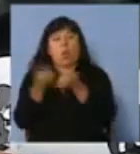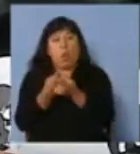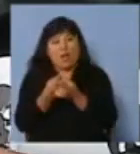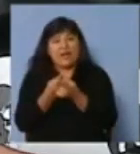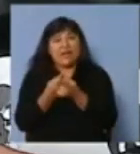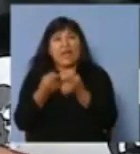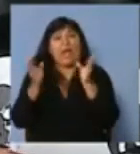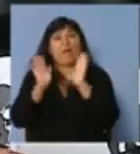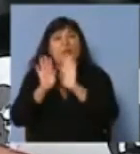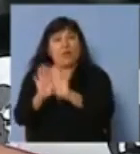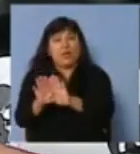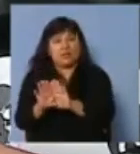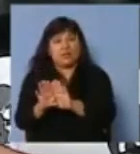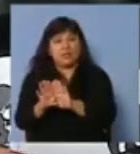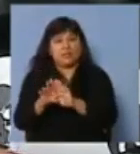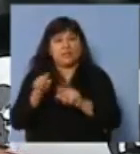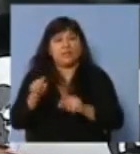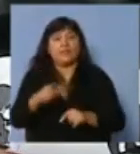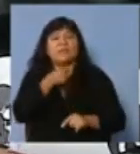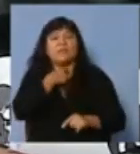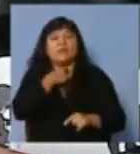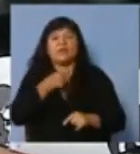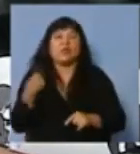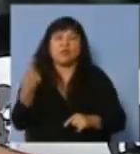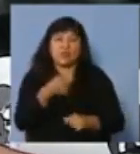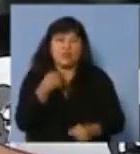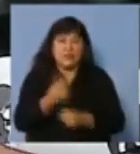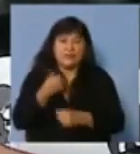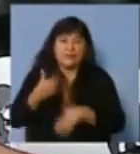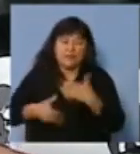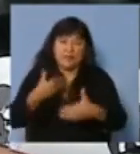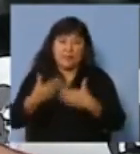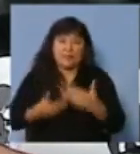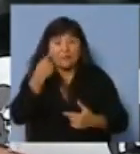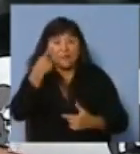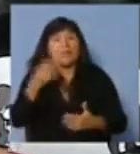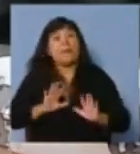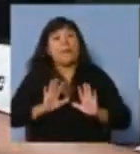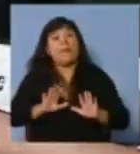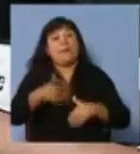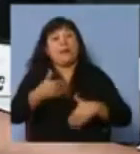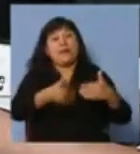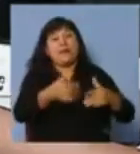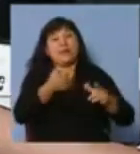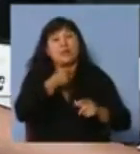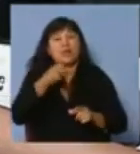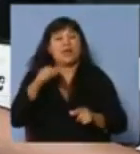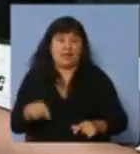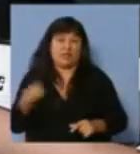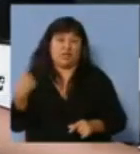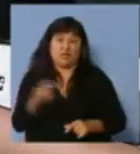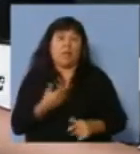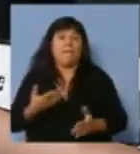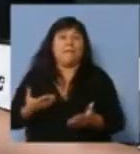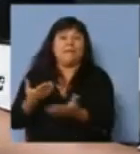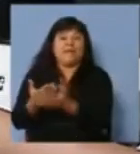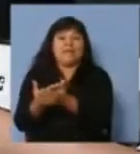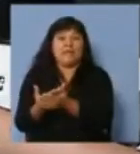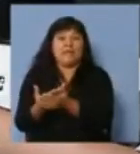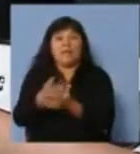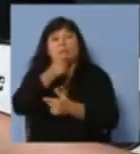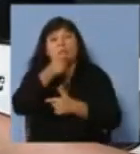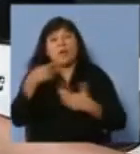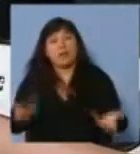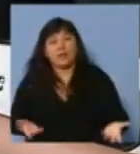salud mental al contrario para cerrar esos lugares no qué bueno eso ya se verá más adelante no nosotros hemos pedido por ejemplo el tema de las habitaciones